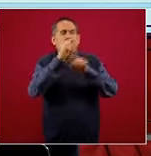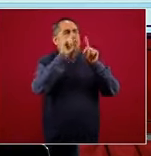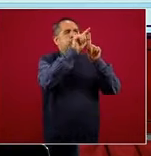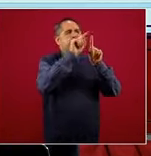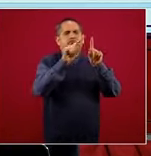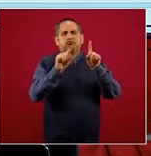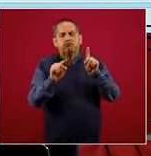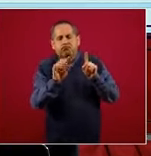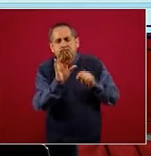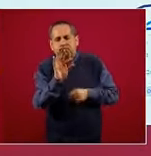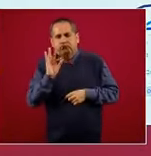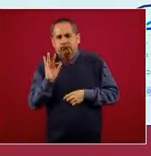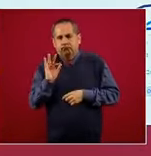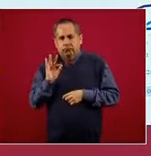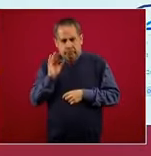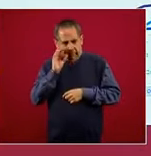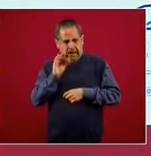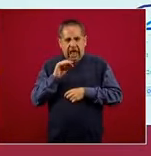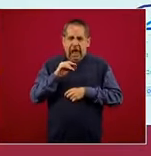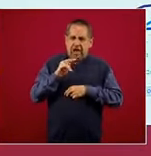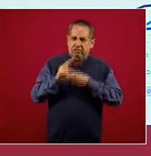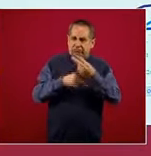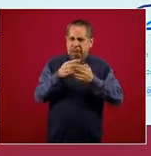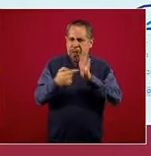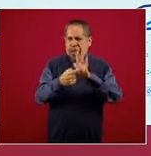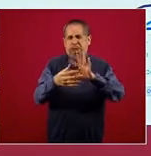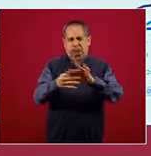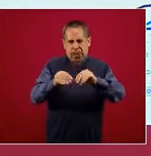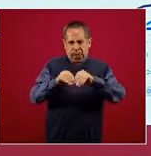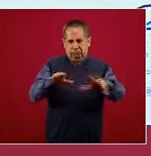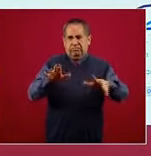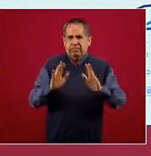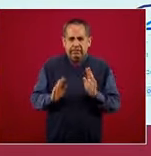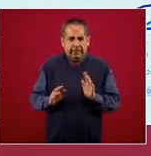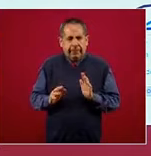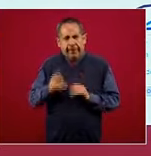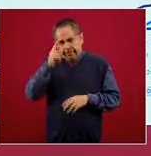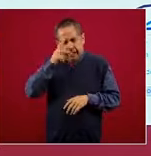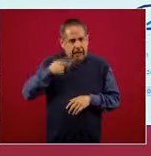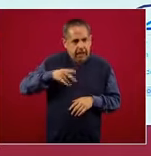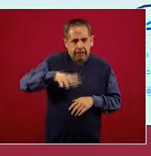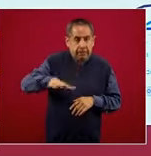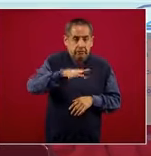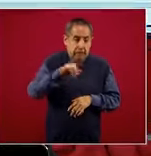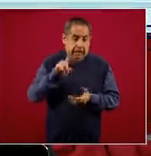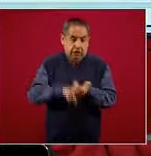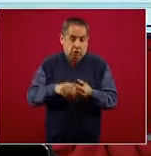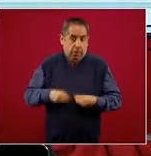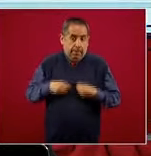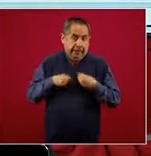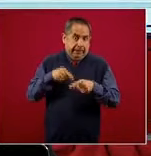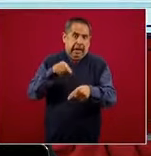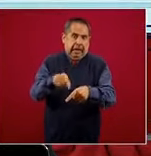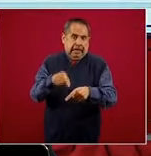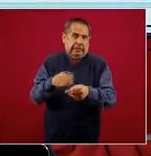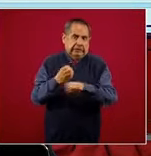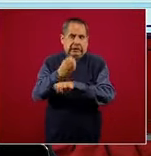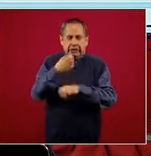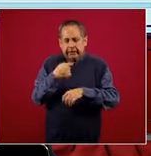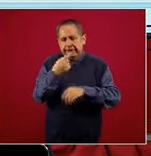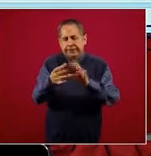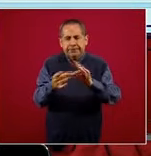que represente alguna información que sea valiosa para todos, además de para la población que vive en esta